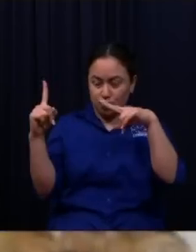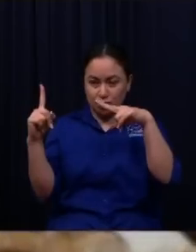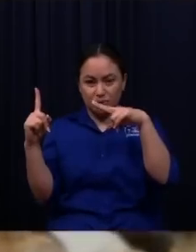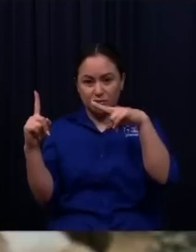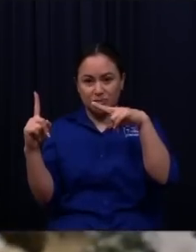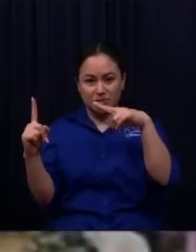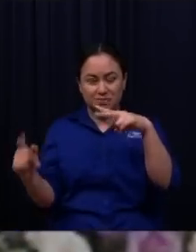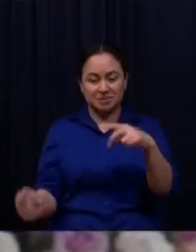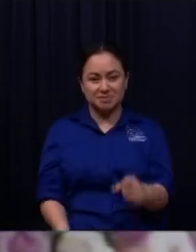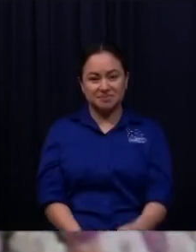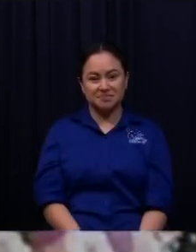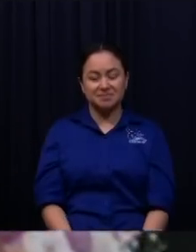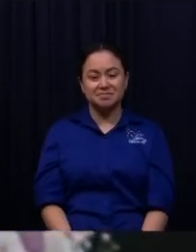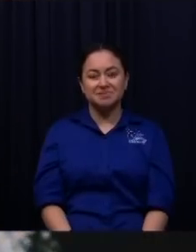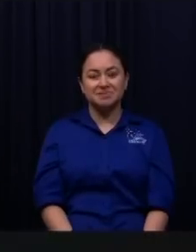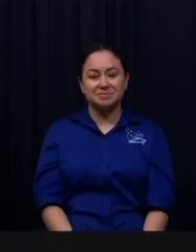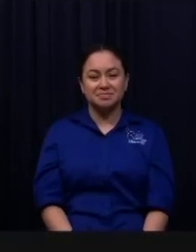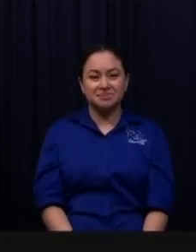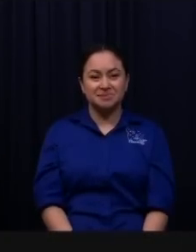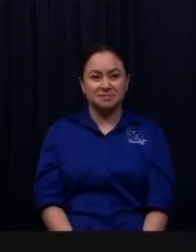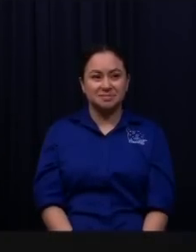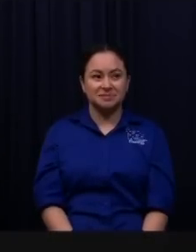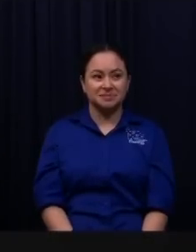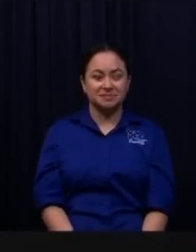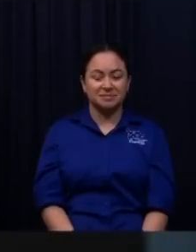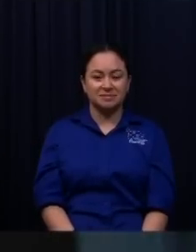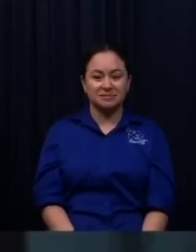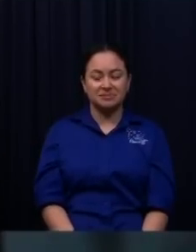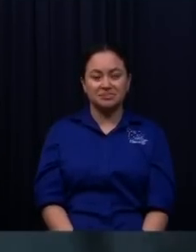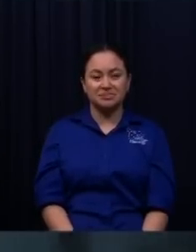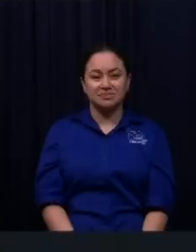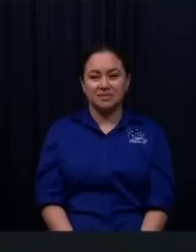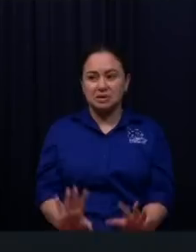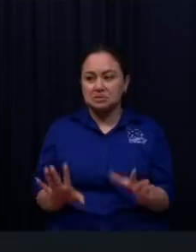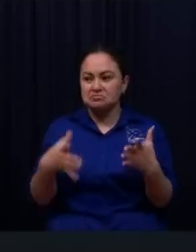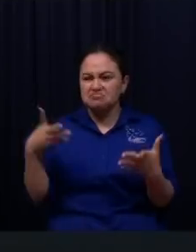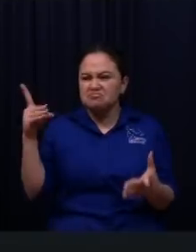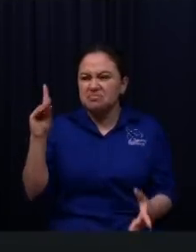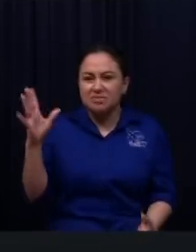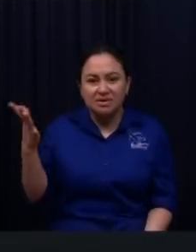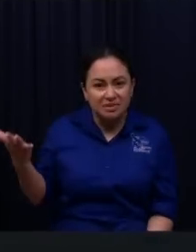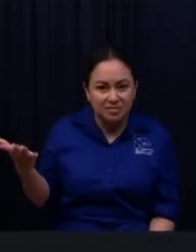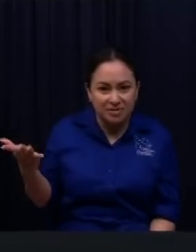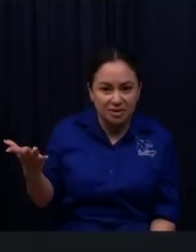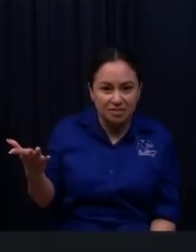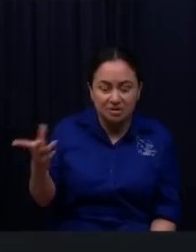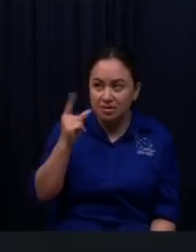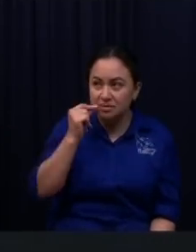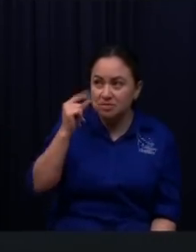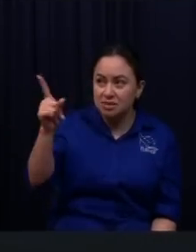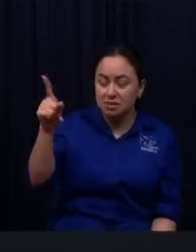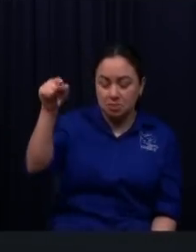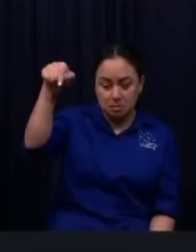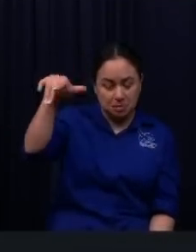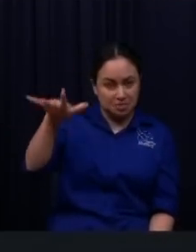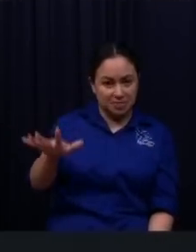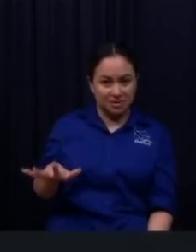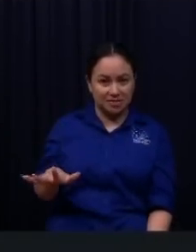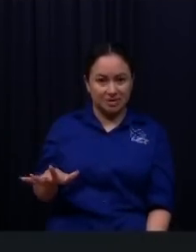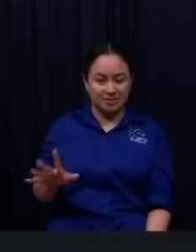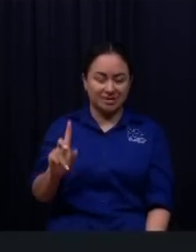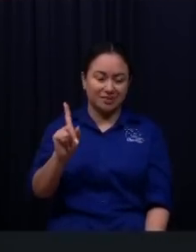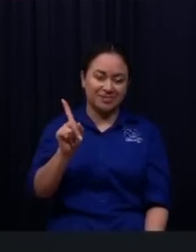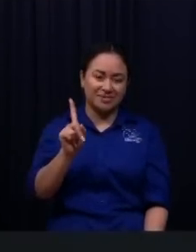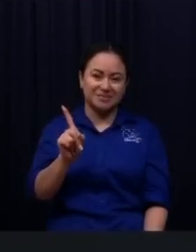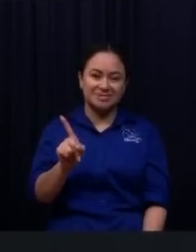Nadie me encuentra. Y entonces estoy a saber a dónde se fue. Se lo llevó el Señor, solo a nosotros nos dejó la gran tribulación.